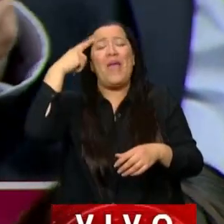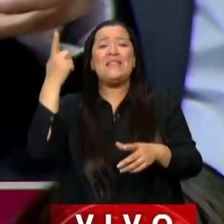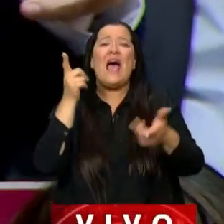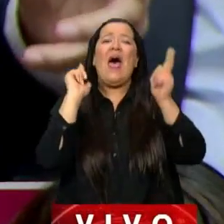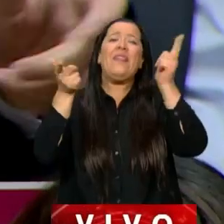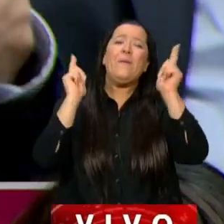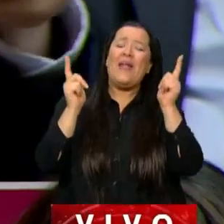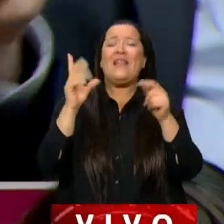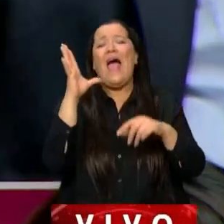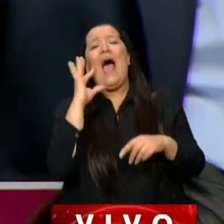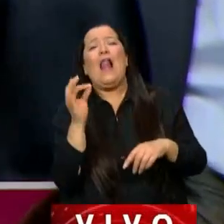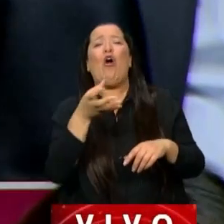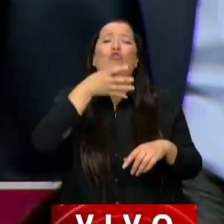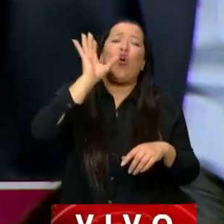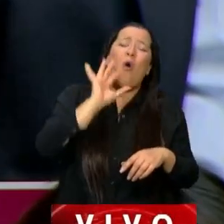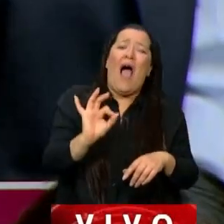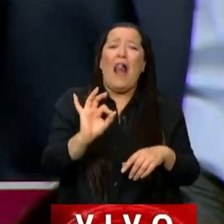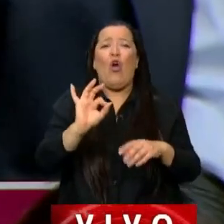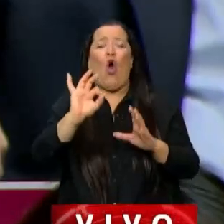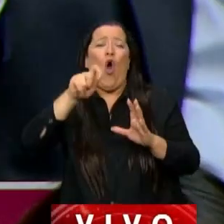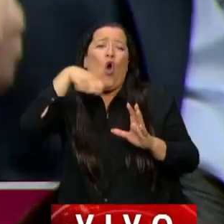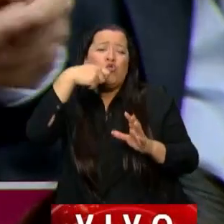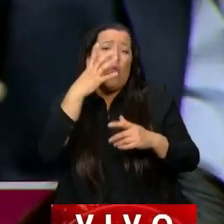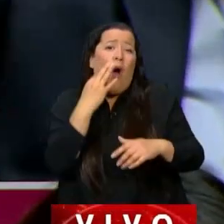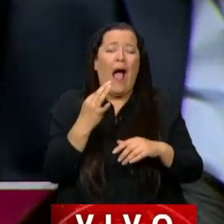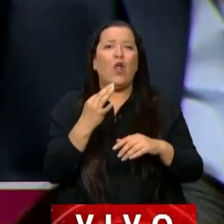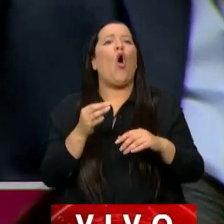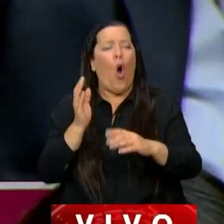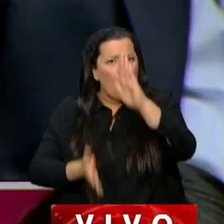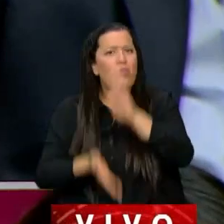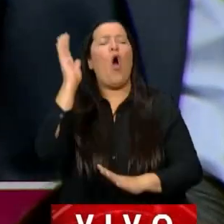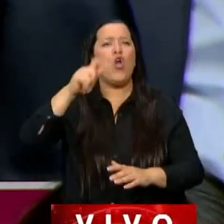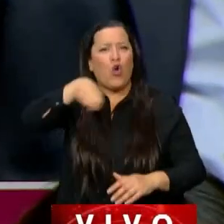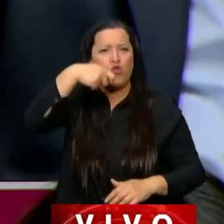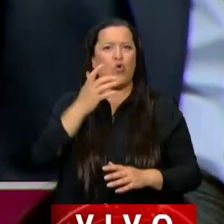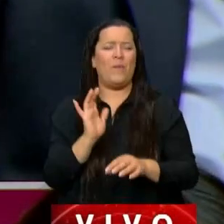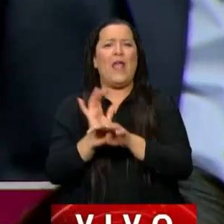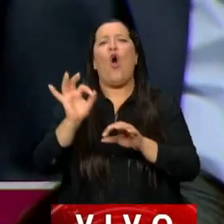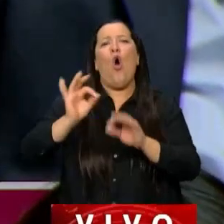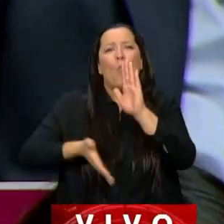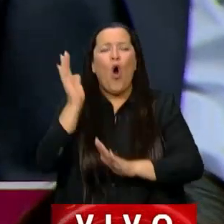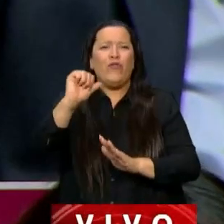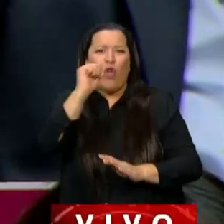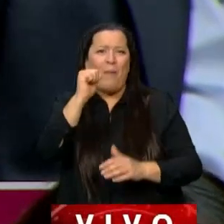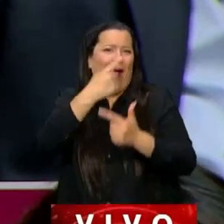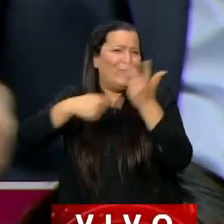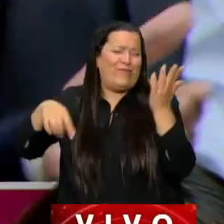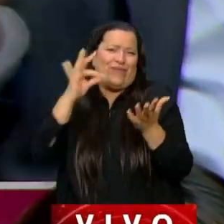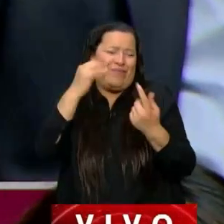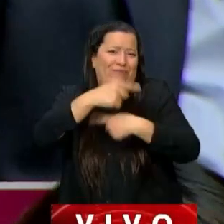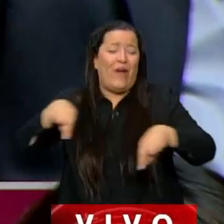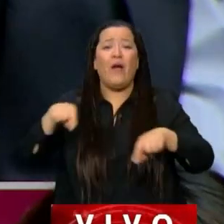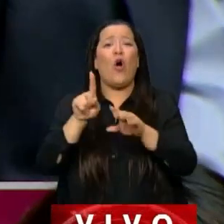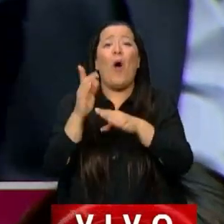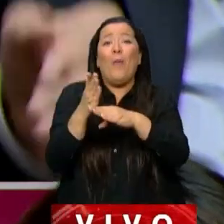de paso tomo algo o consumo algo en salgo a consumir. En salgo, y lo que tiene que ver es nada más que ya